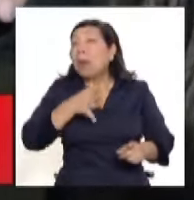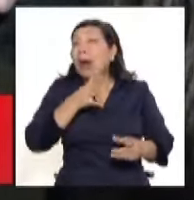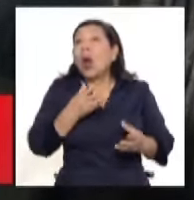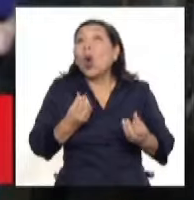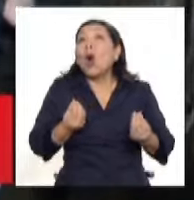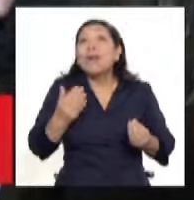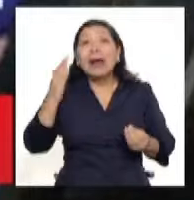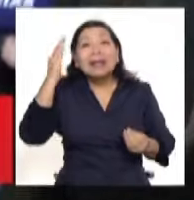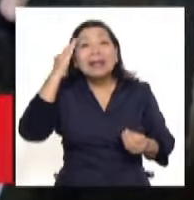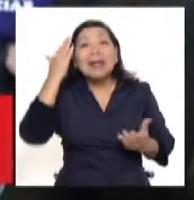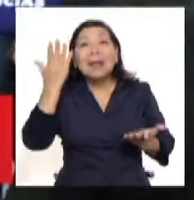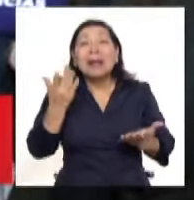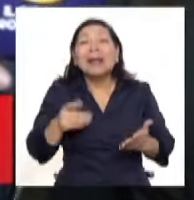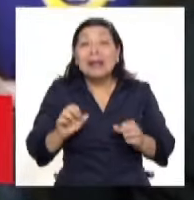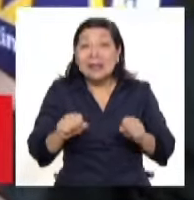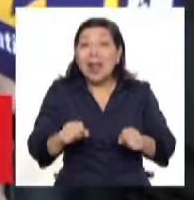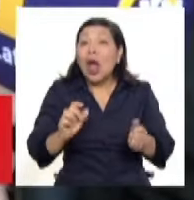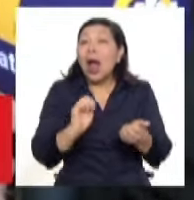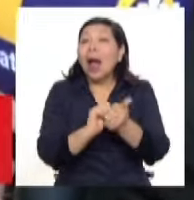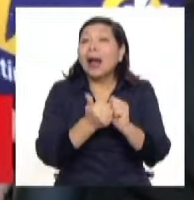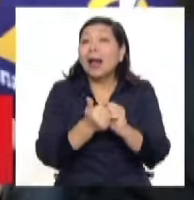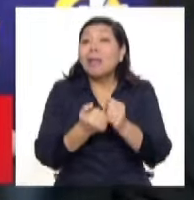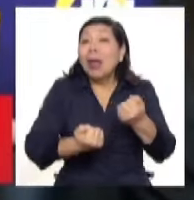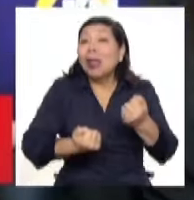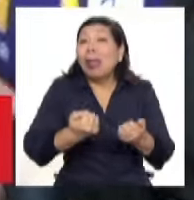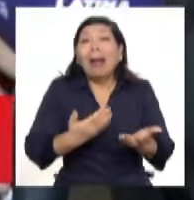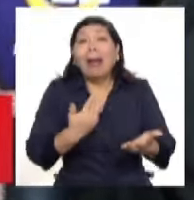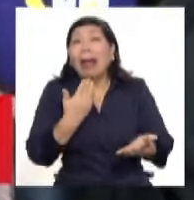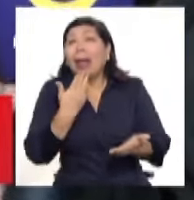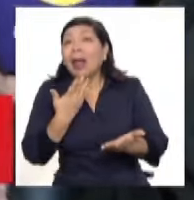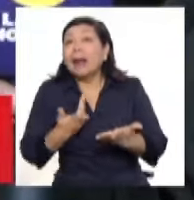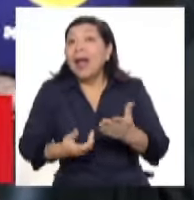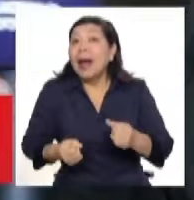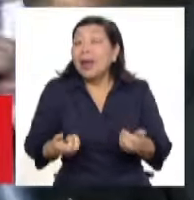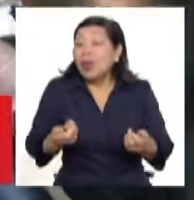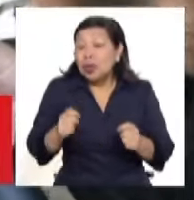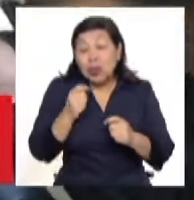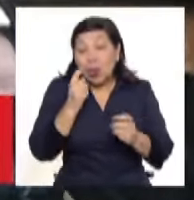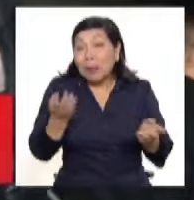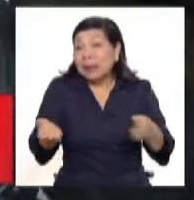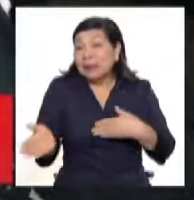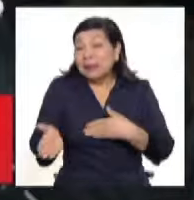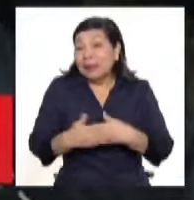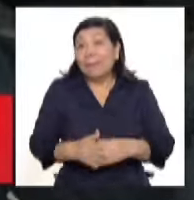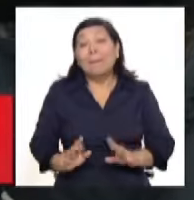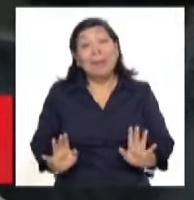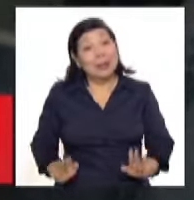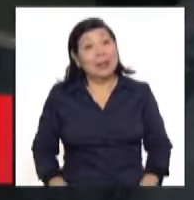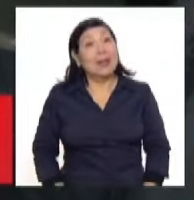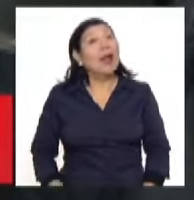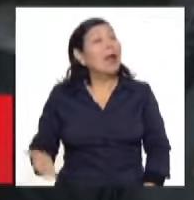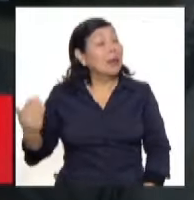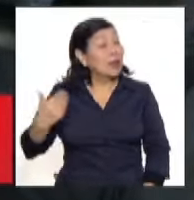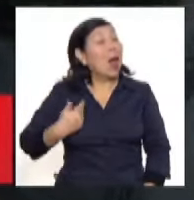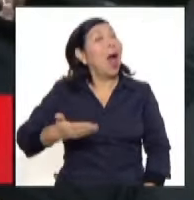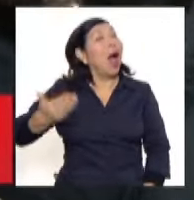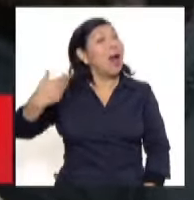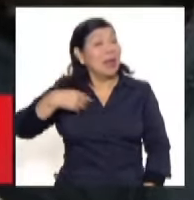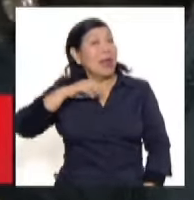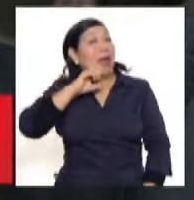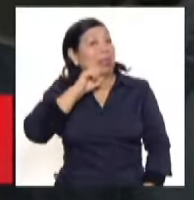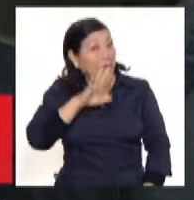van a hacer para que ellos también sepan y no de repente lleguen hasta este punto y se den con la sorpresa que está cerrado? Claro, bueno, desde hace varios días ya